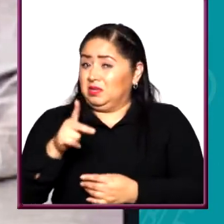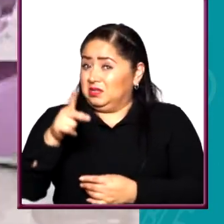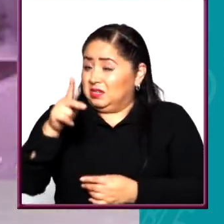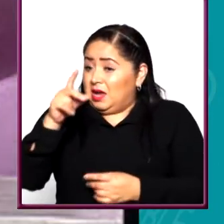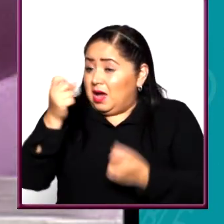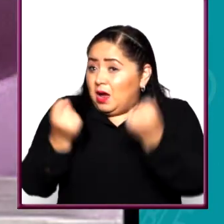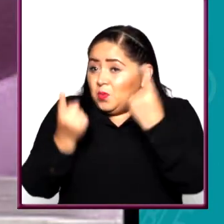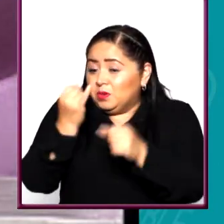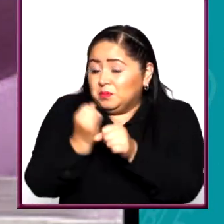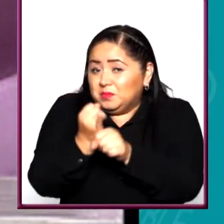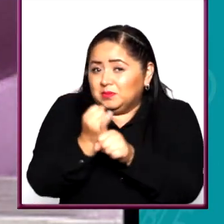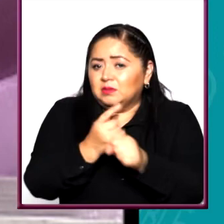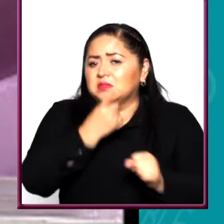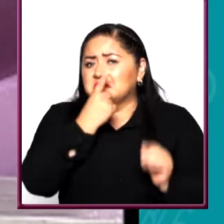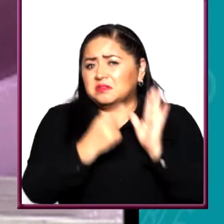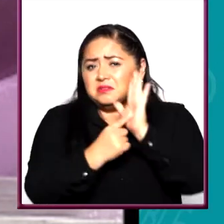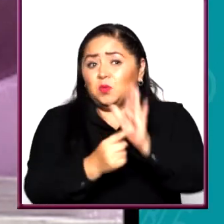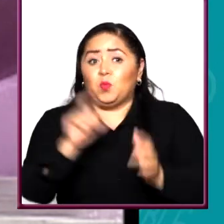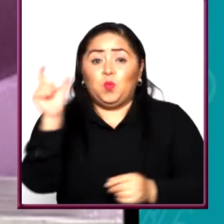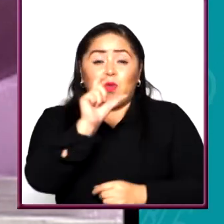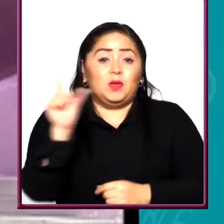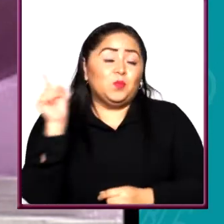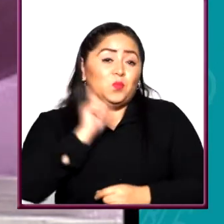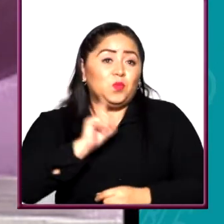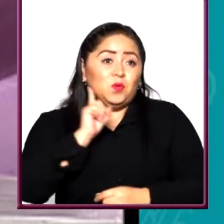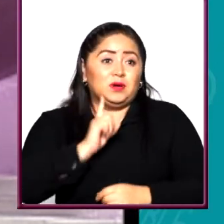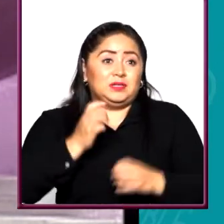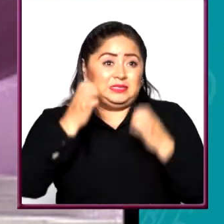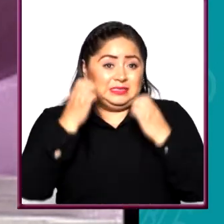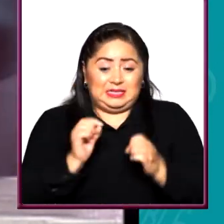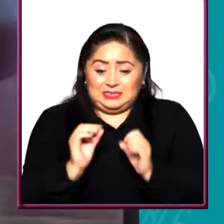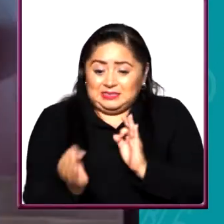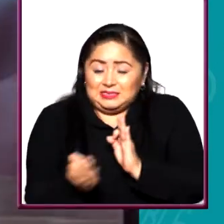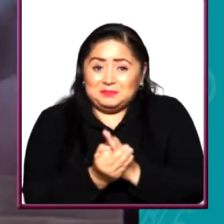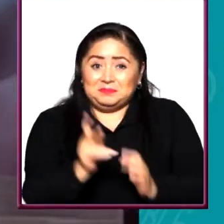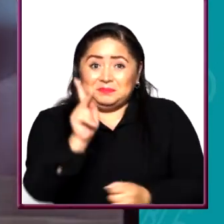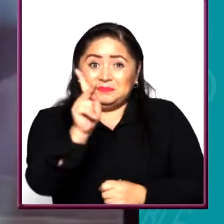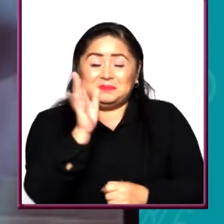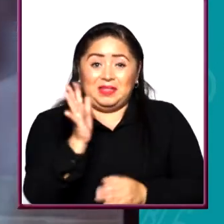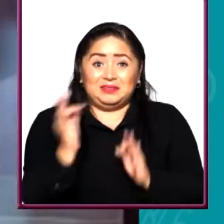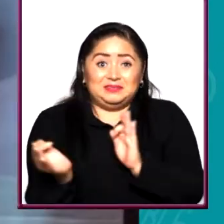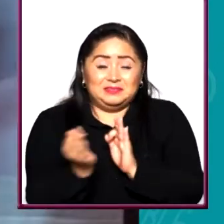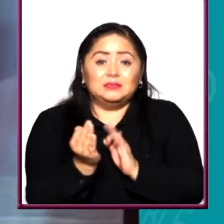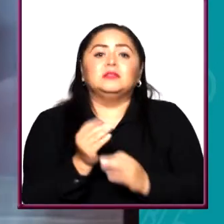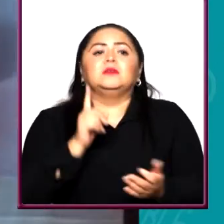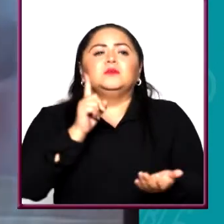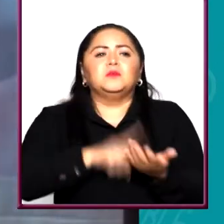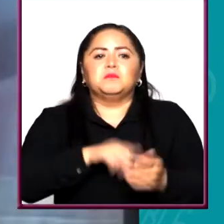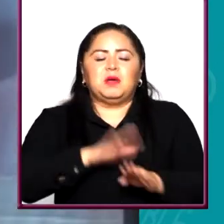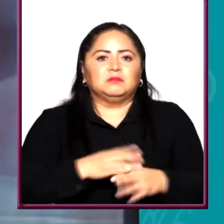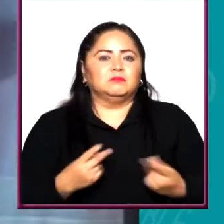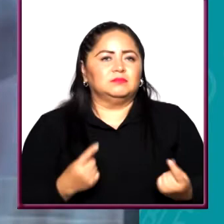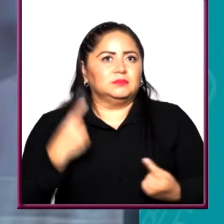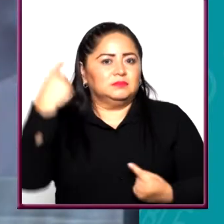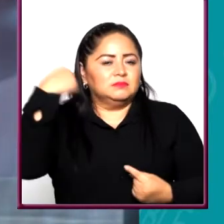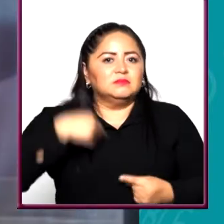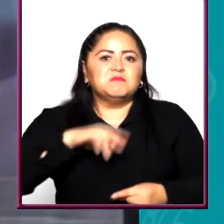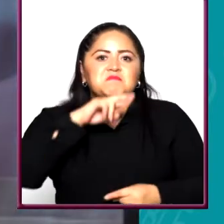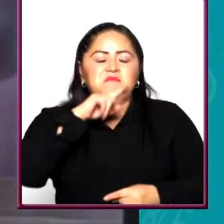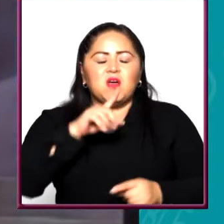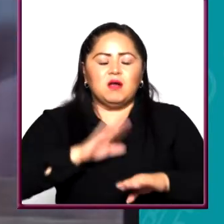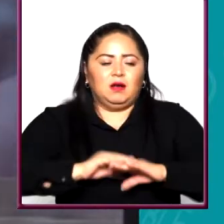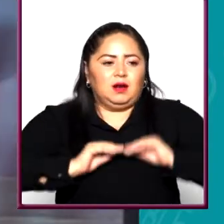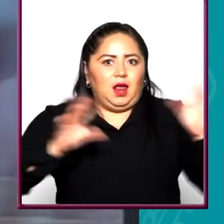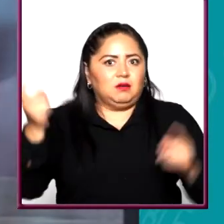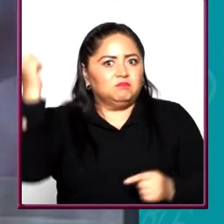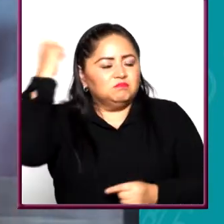competentes. Sin embargo, algunas investigaciones han demostrado que cuando la mujer está a unos días de tener su periodo, suele